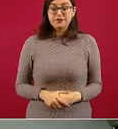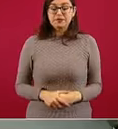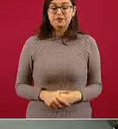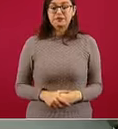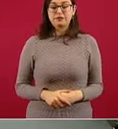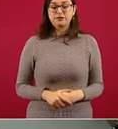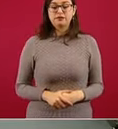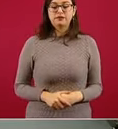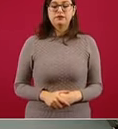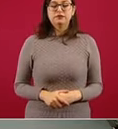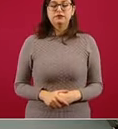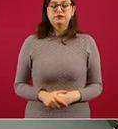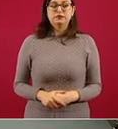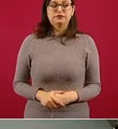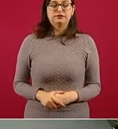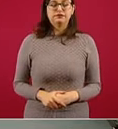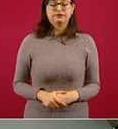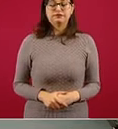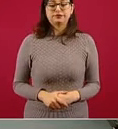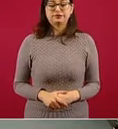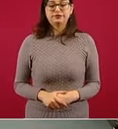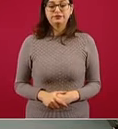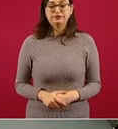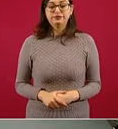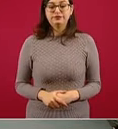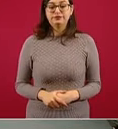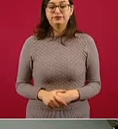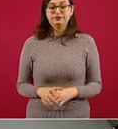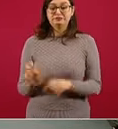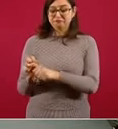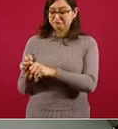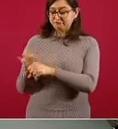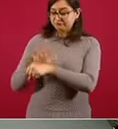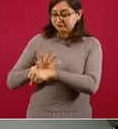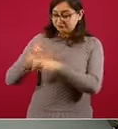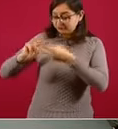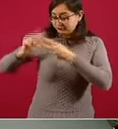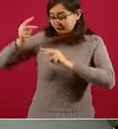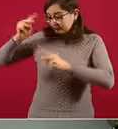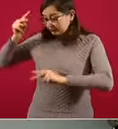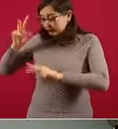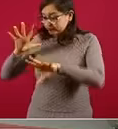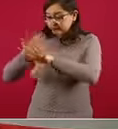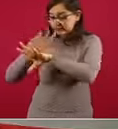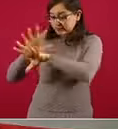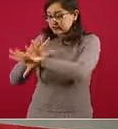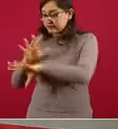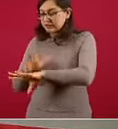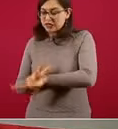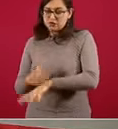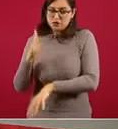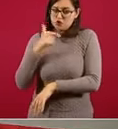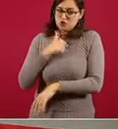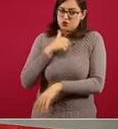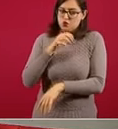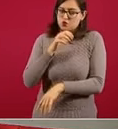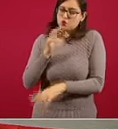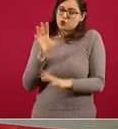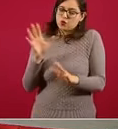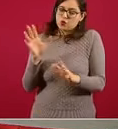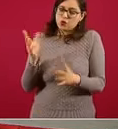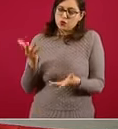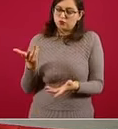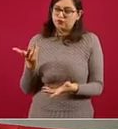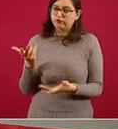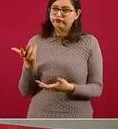Sobre la cepa, a ver, yo no tengo el dato específico, pero creo que es qué bueno